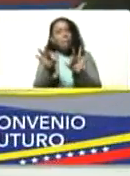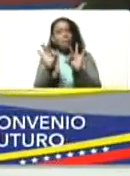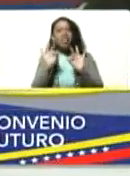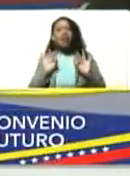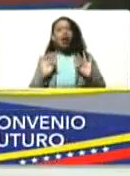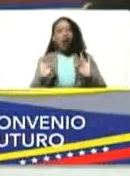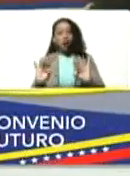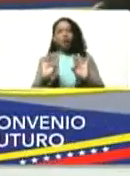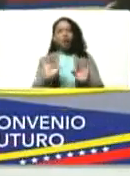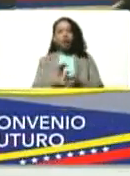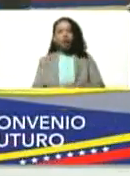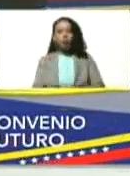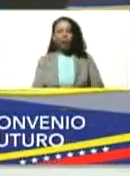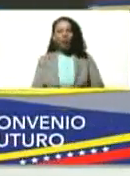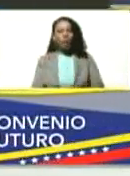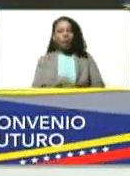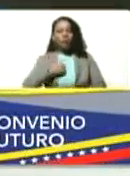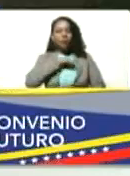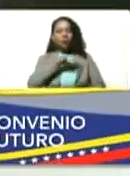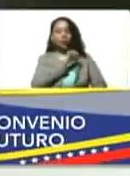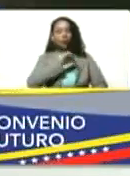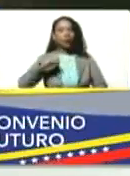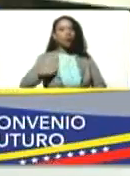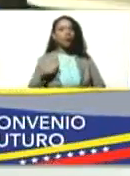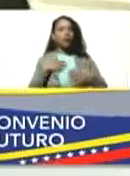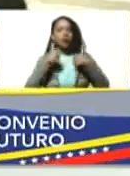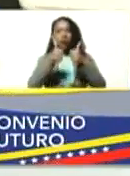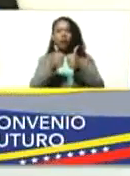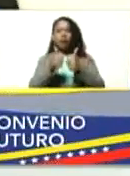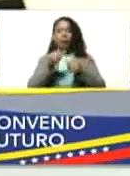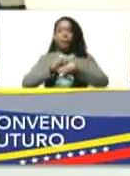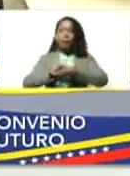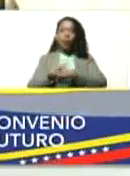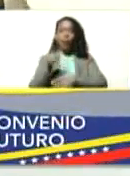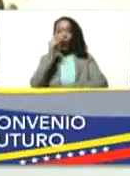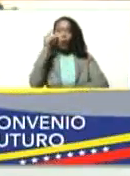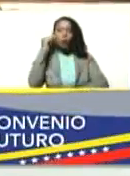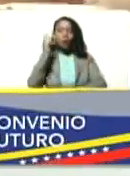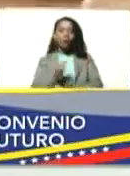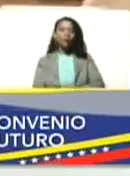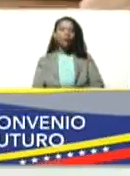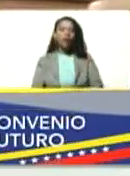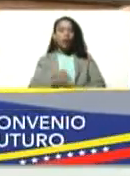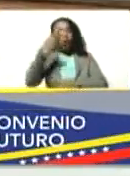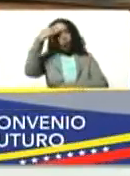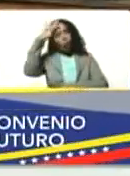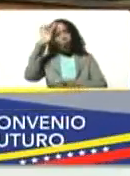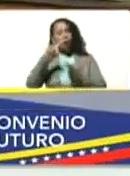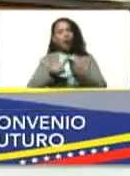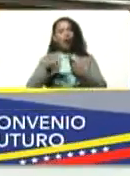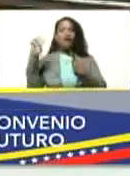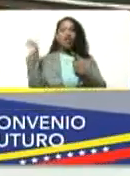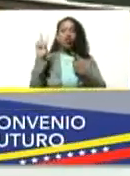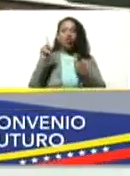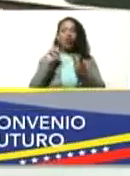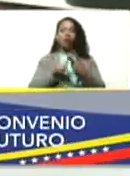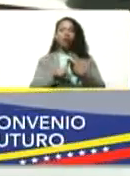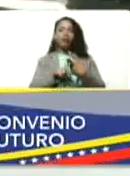especial de nuestro personal de salud, médicos y médicas de Cuba, de